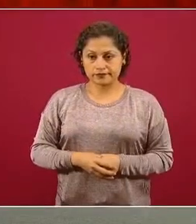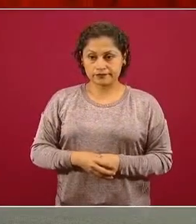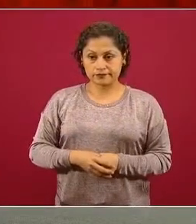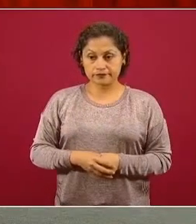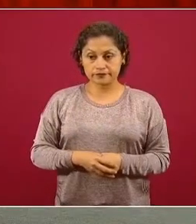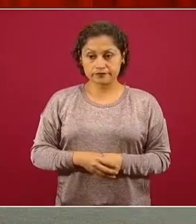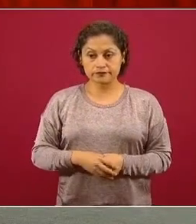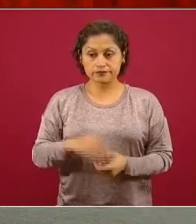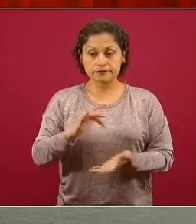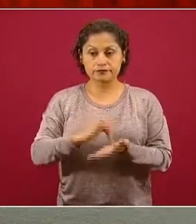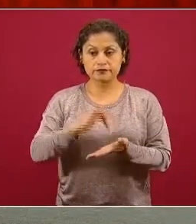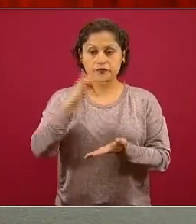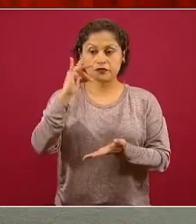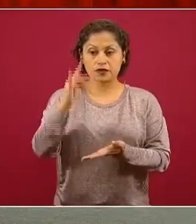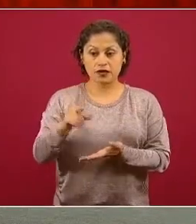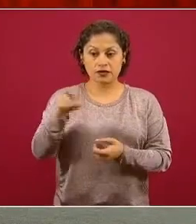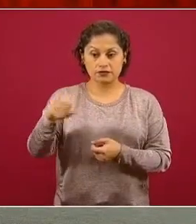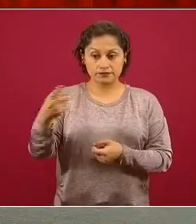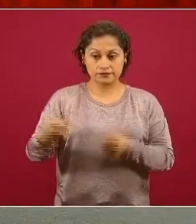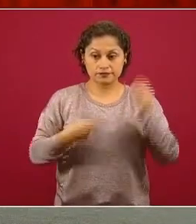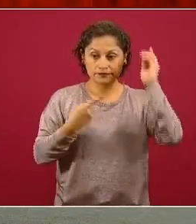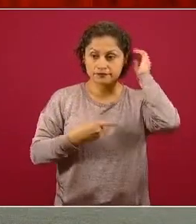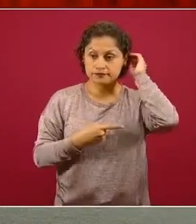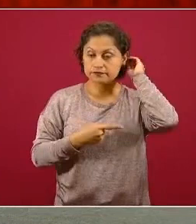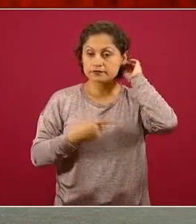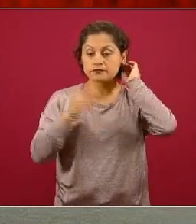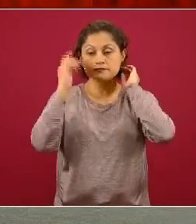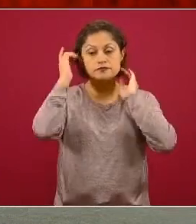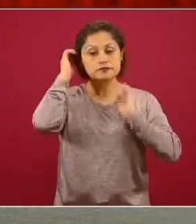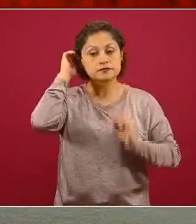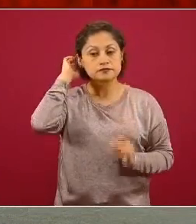Gracias y gracias por la pregunta.